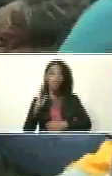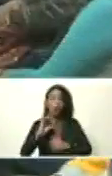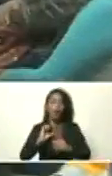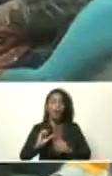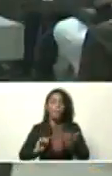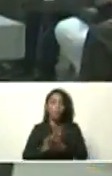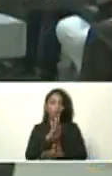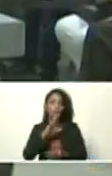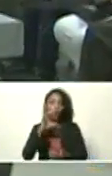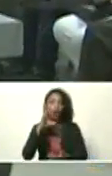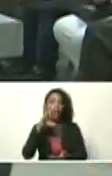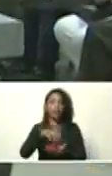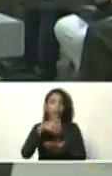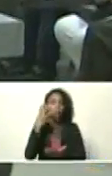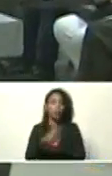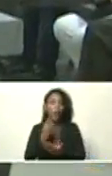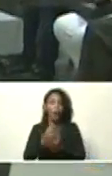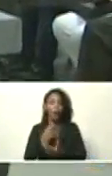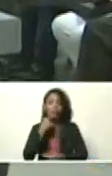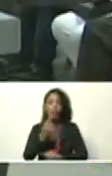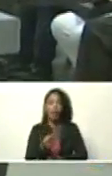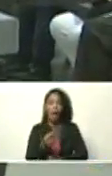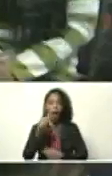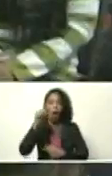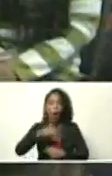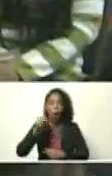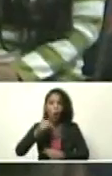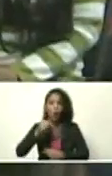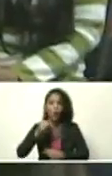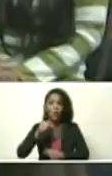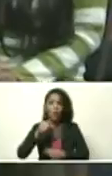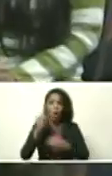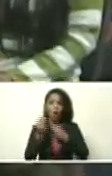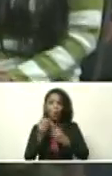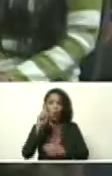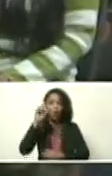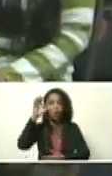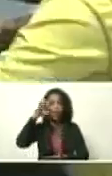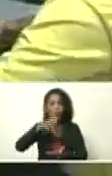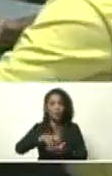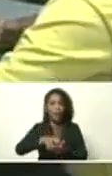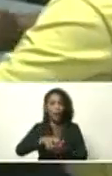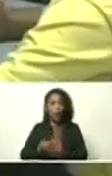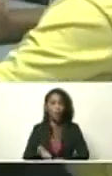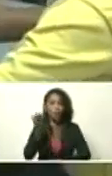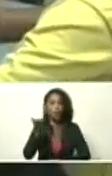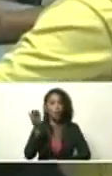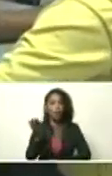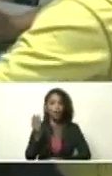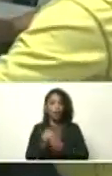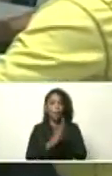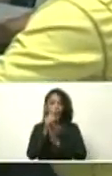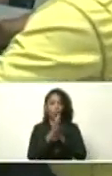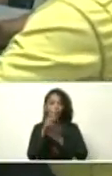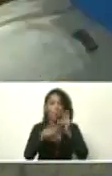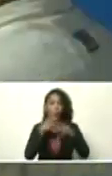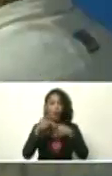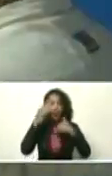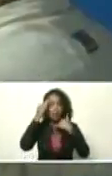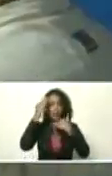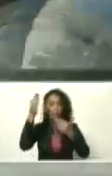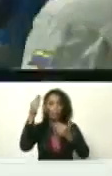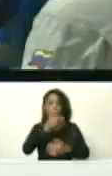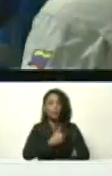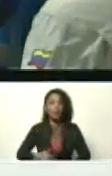Monagas, presidente, se decretará a partir de hoy como uno de los estados pilotos en la política del emprendimiento a nivel nacional. Saludos, presidente, que viva la